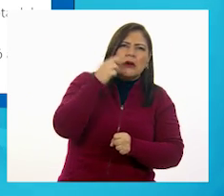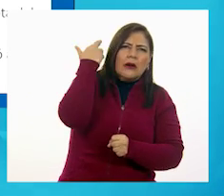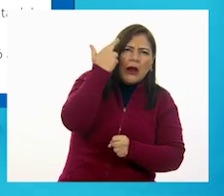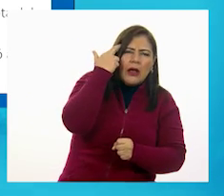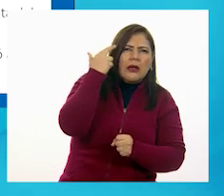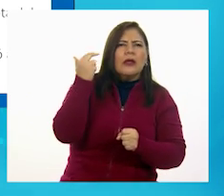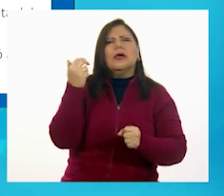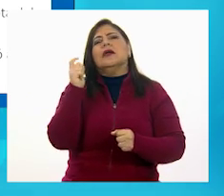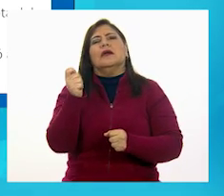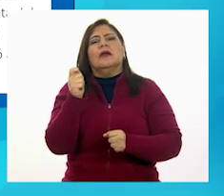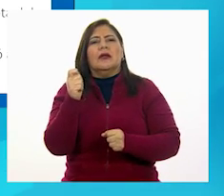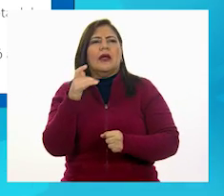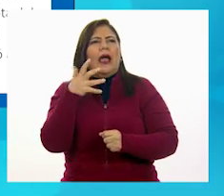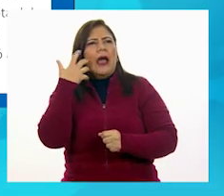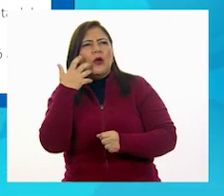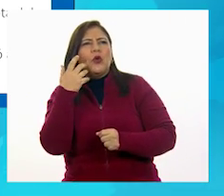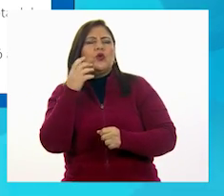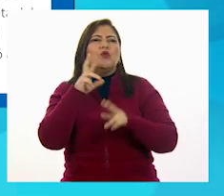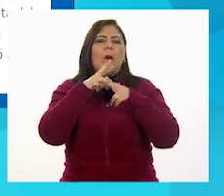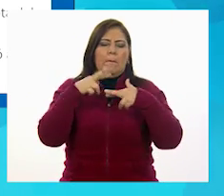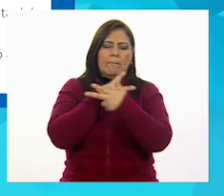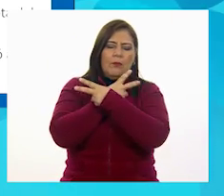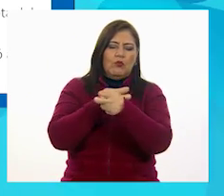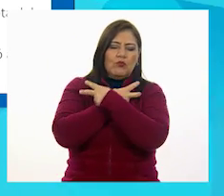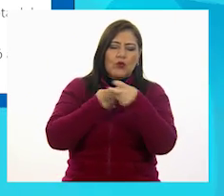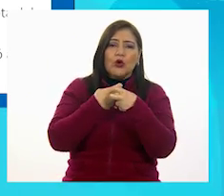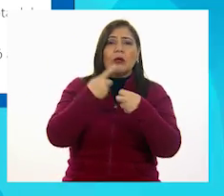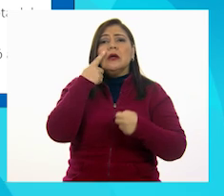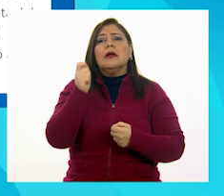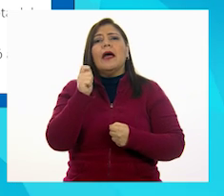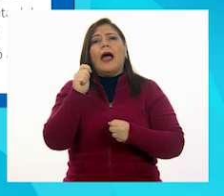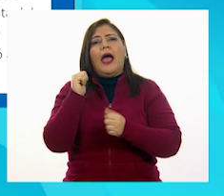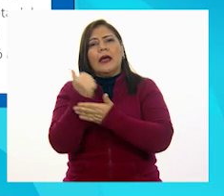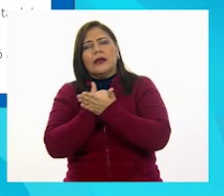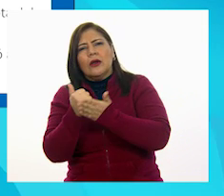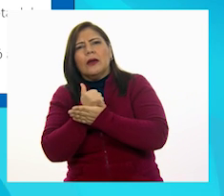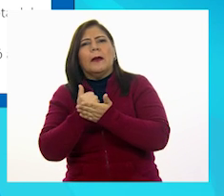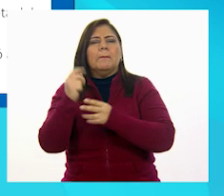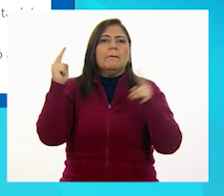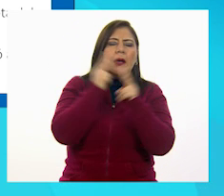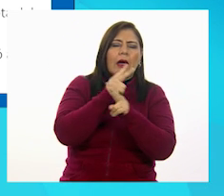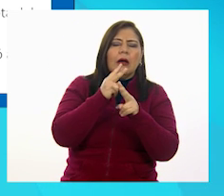un gato con un moño azul cuando el viento